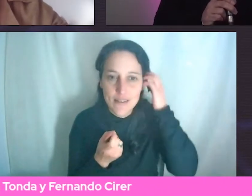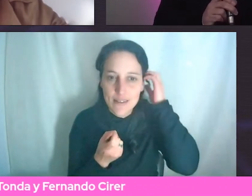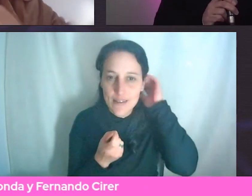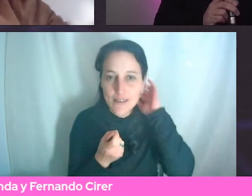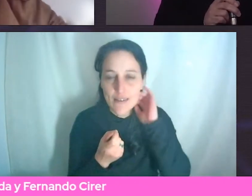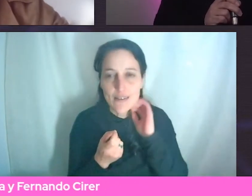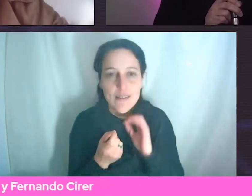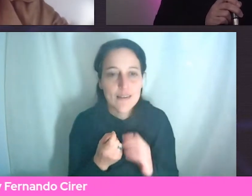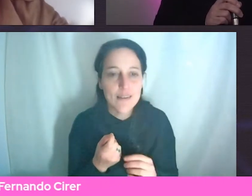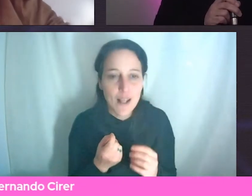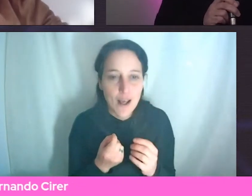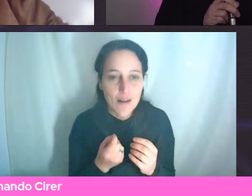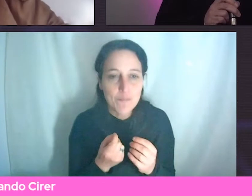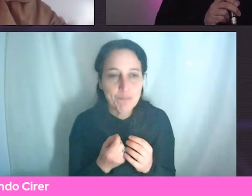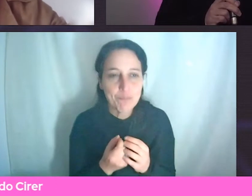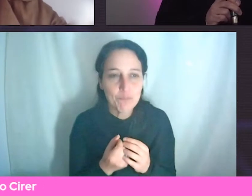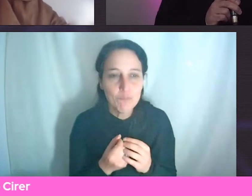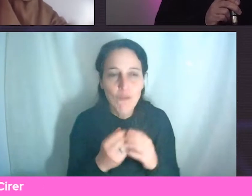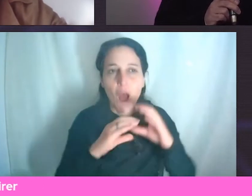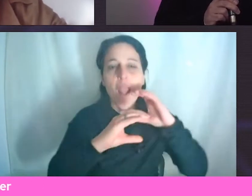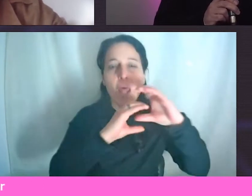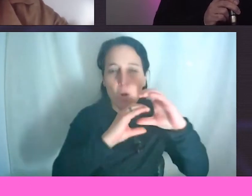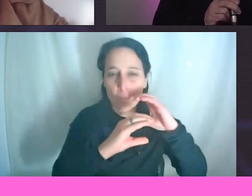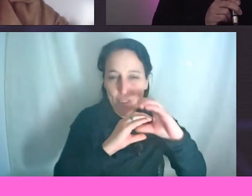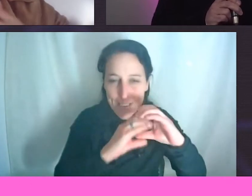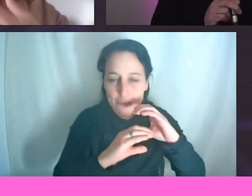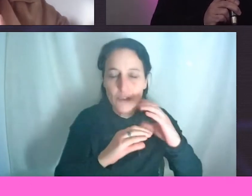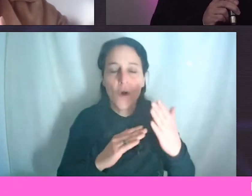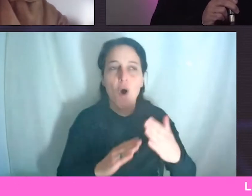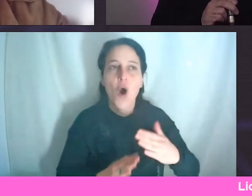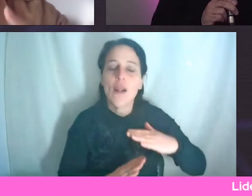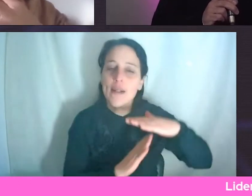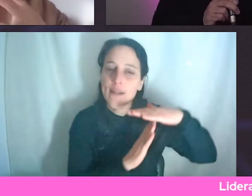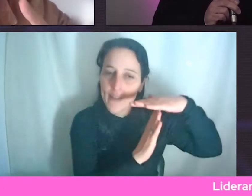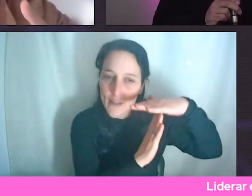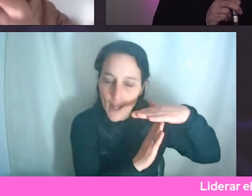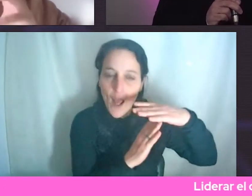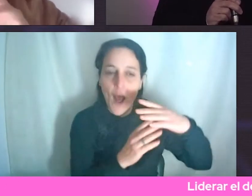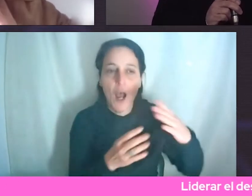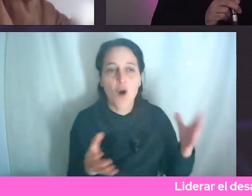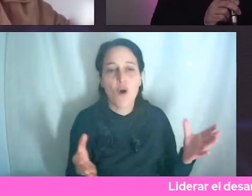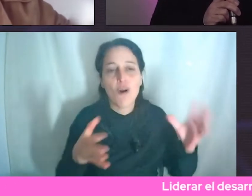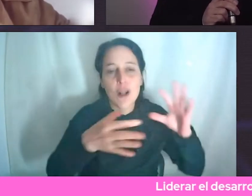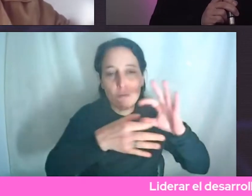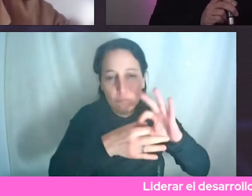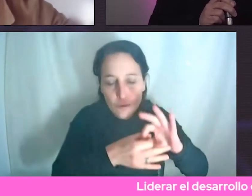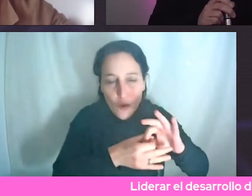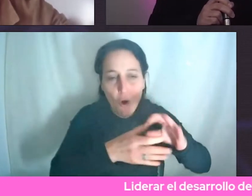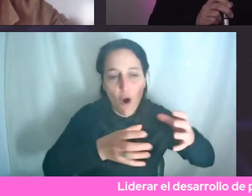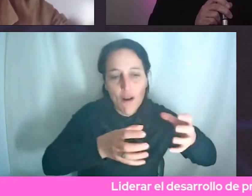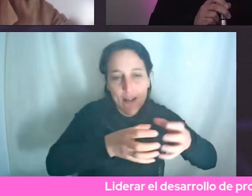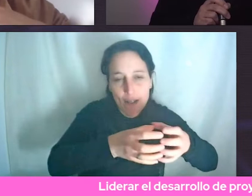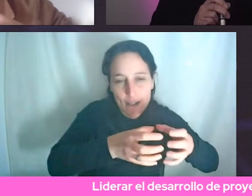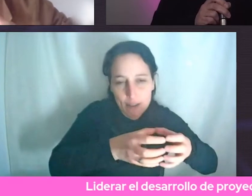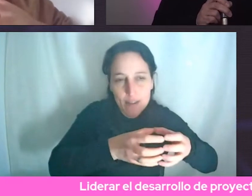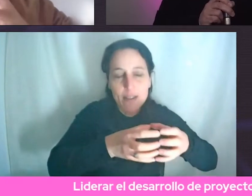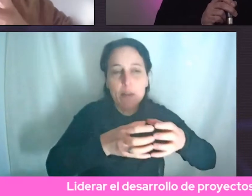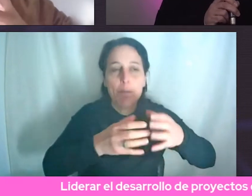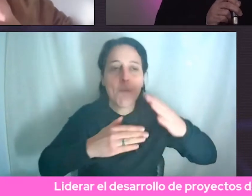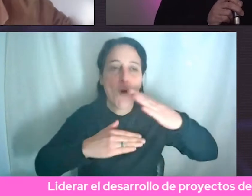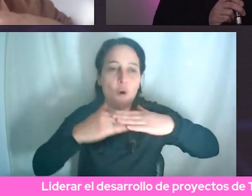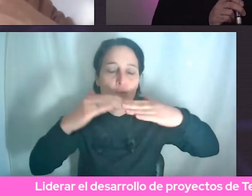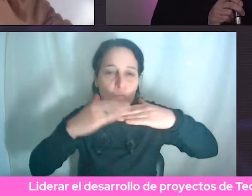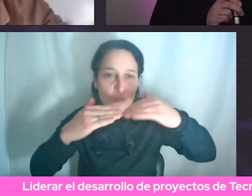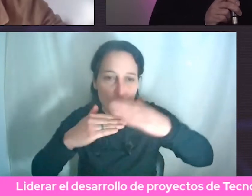blando, la comunicación efectiva, el liderazgo, la unión entre los equipos y la co-construcción. Nosotros